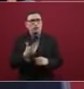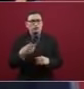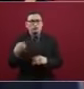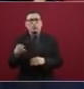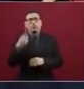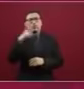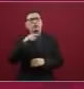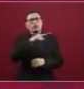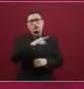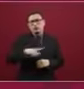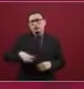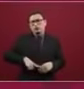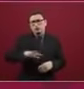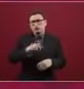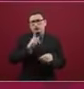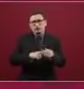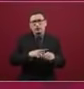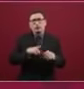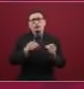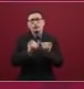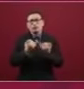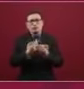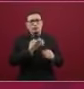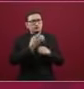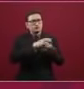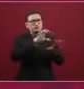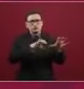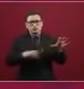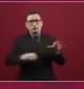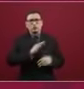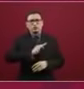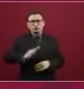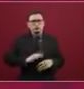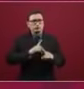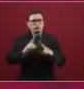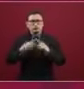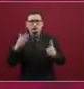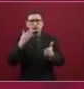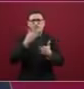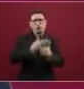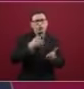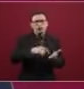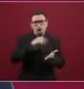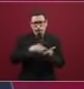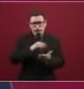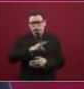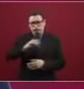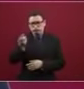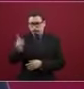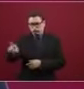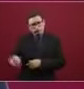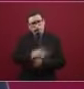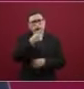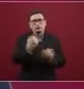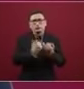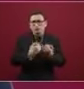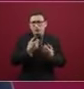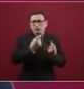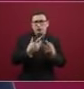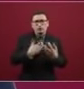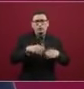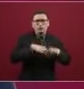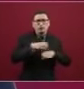Ejecutivo Federal o gobiernos de entidades federativas, en los municipios, en organismos descentralizados, en empresas de participación